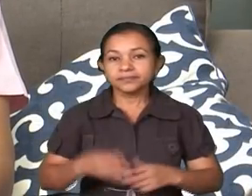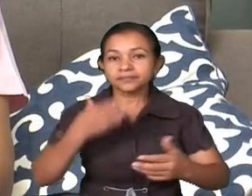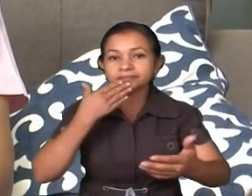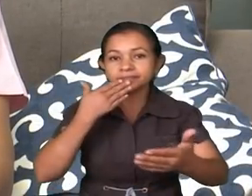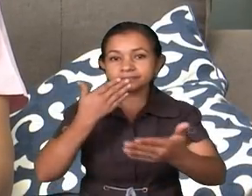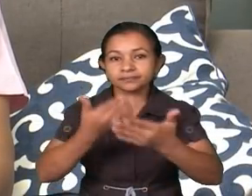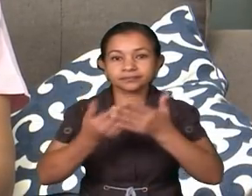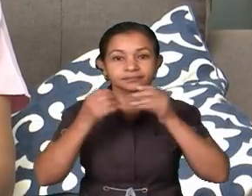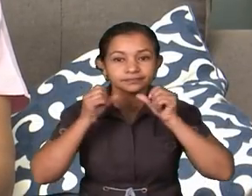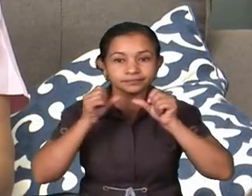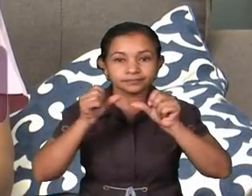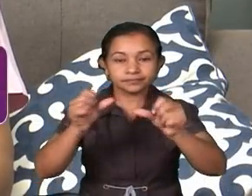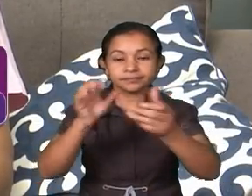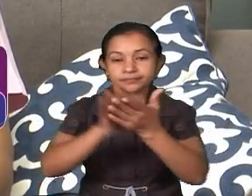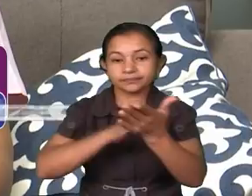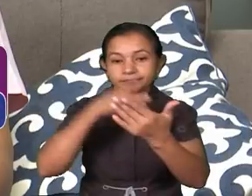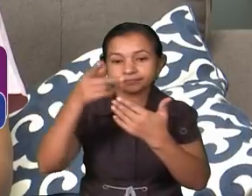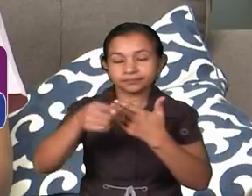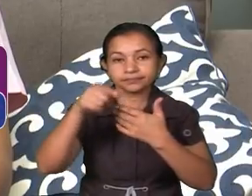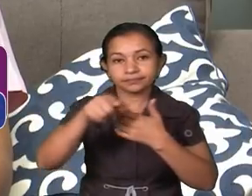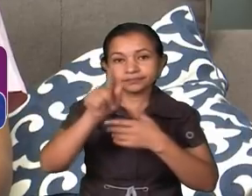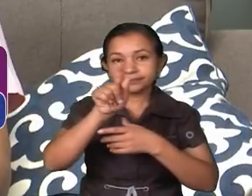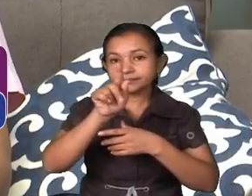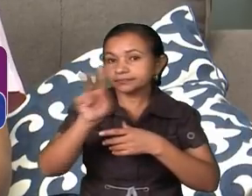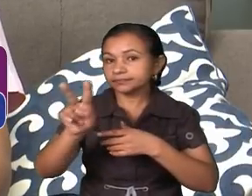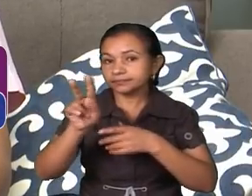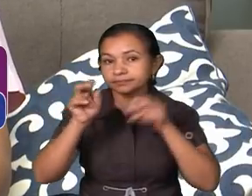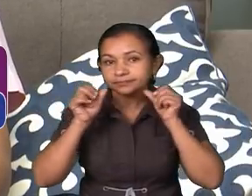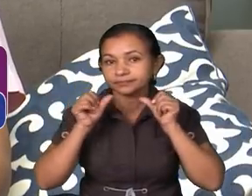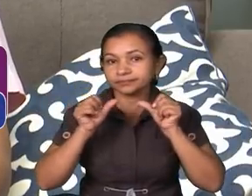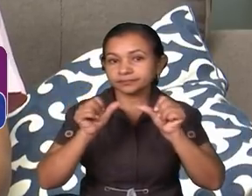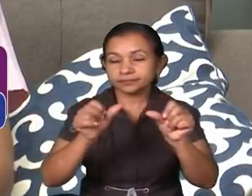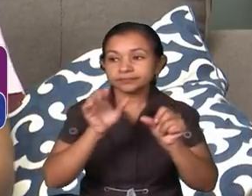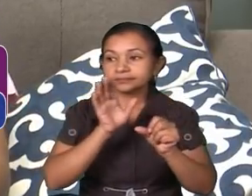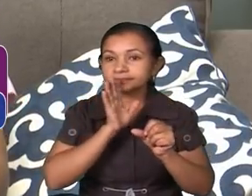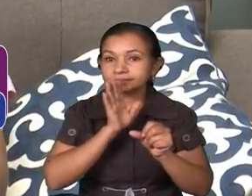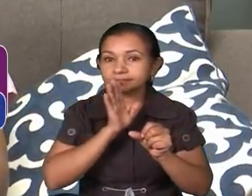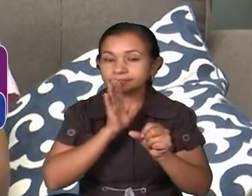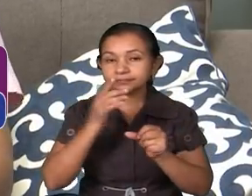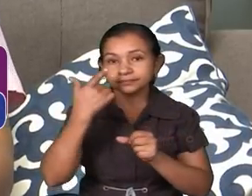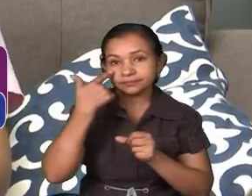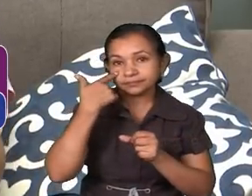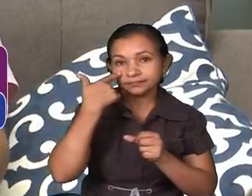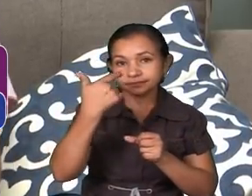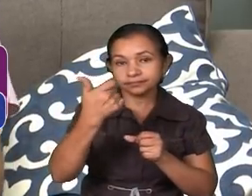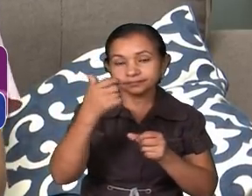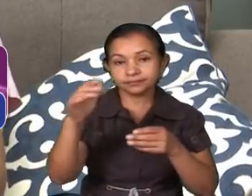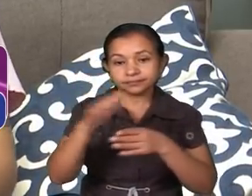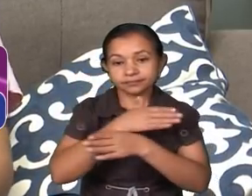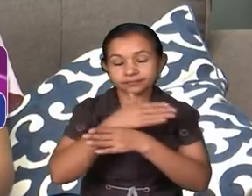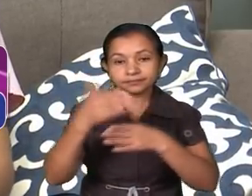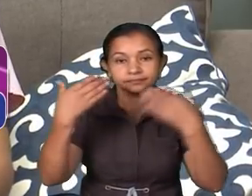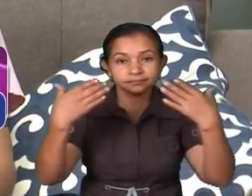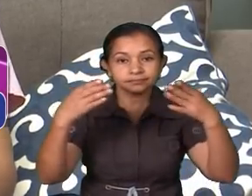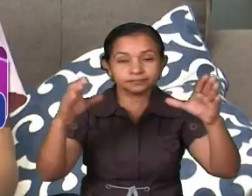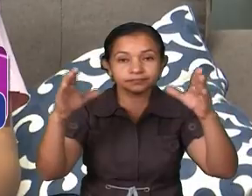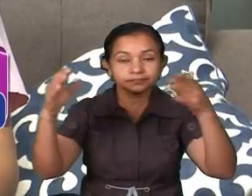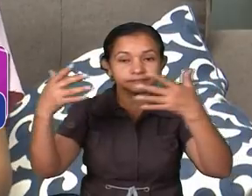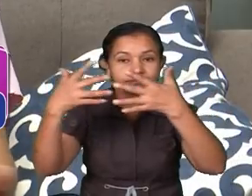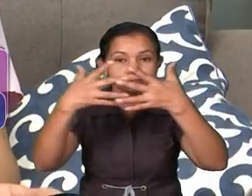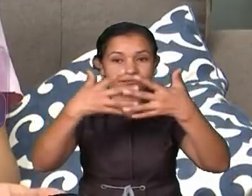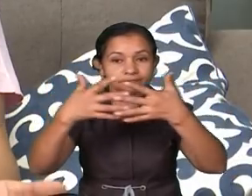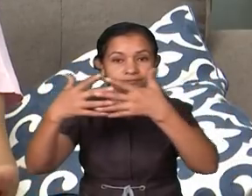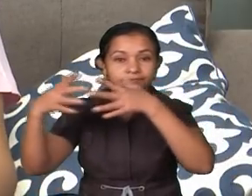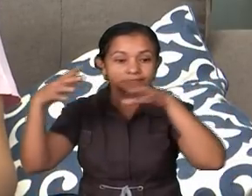Gracias por continuar en sintonía de su programa desde el Parlamento. Continuamos conversando y conociendo las acciones del injerencismo norteamericano en Nicaragua.